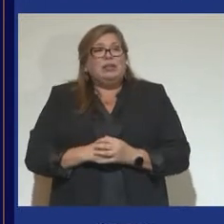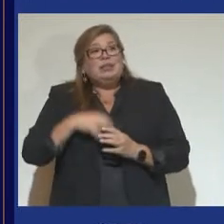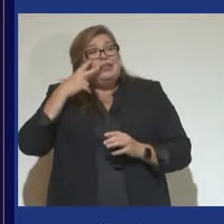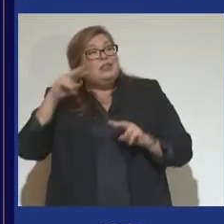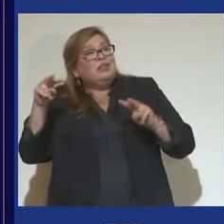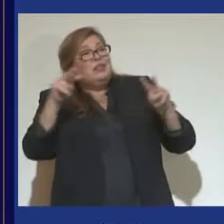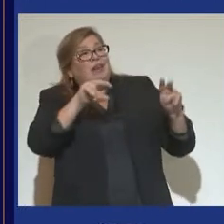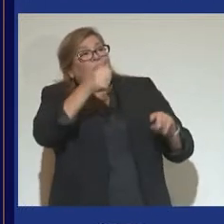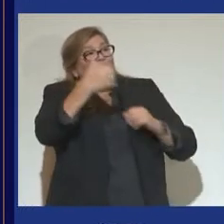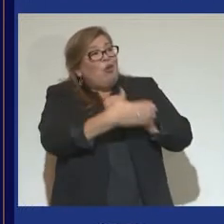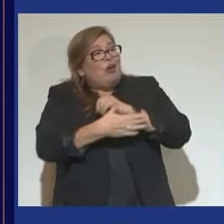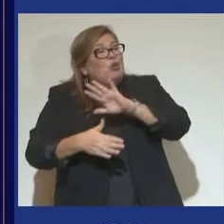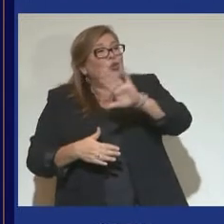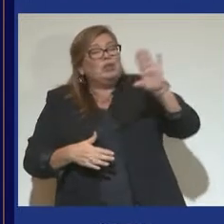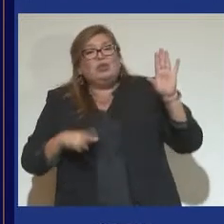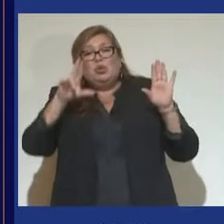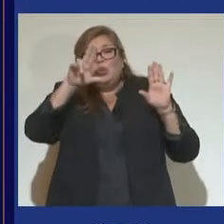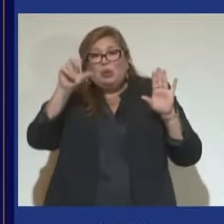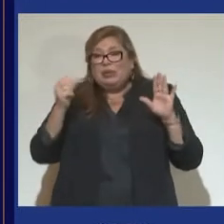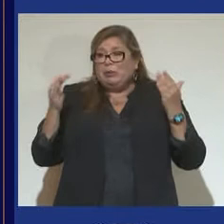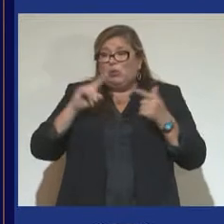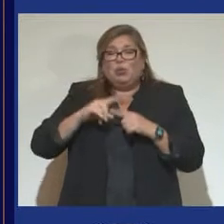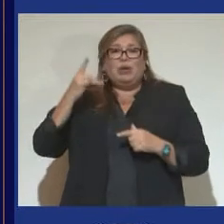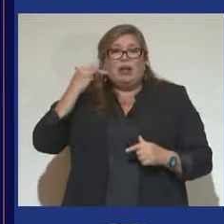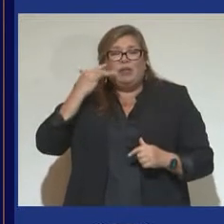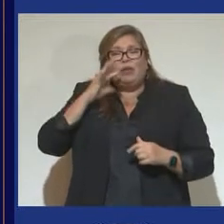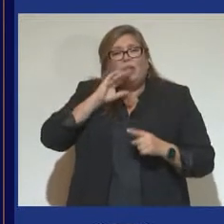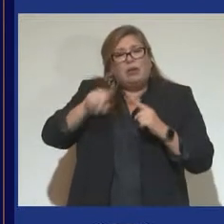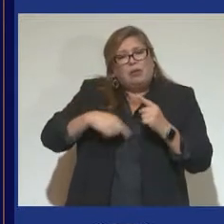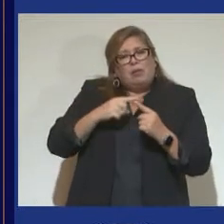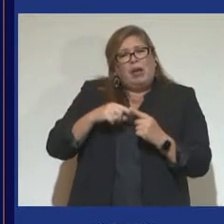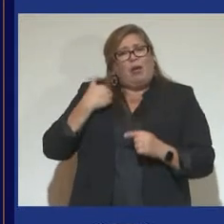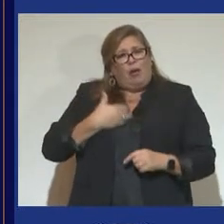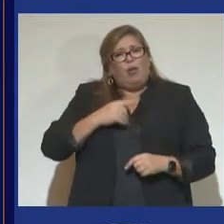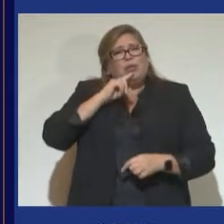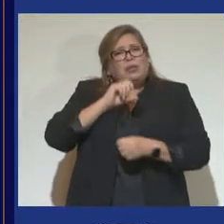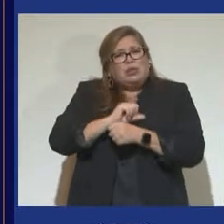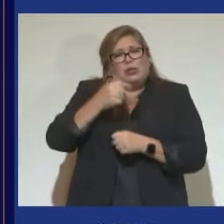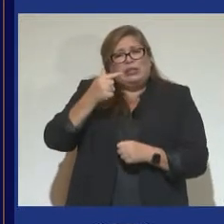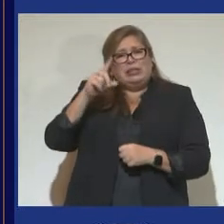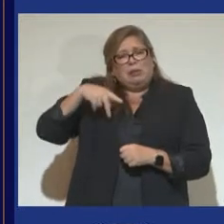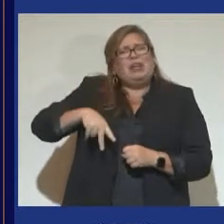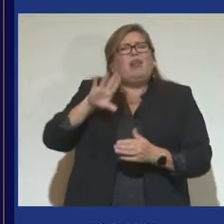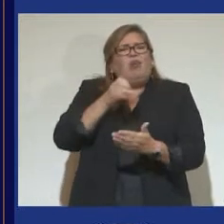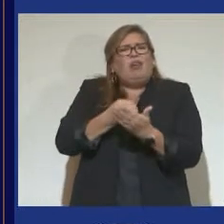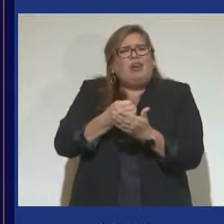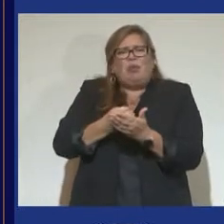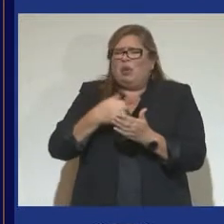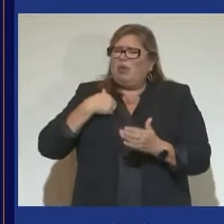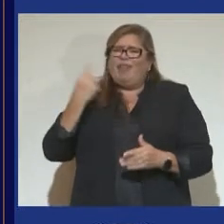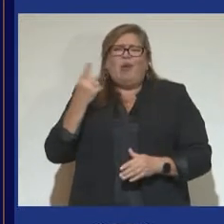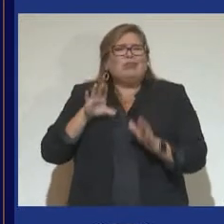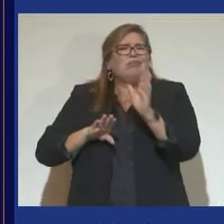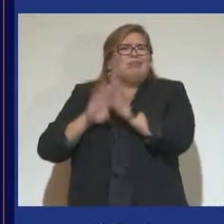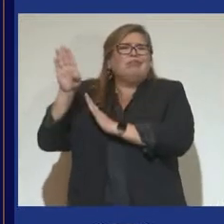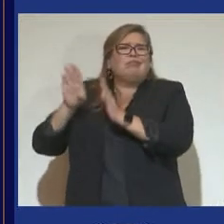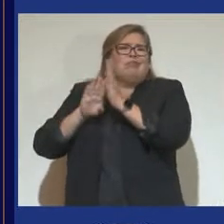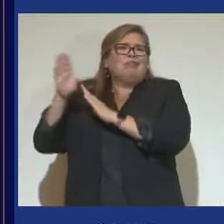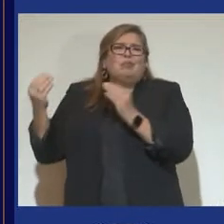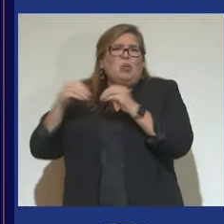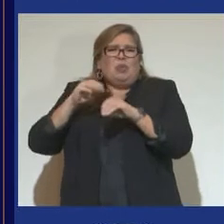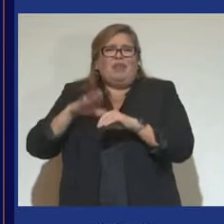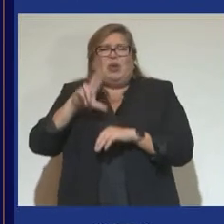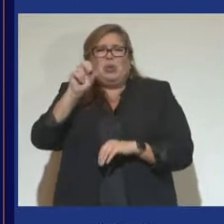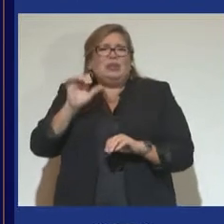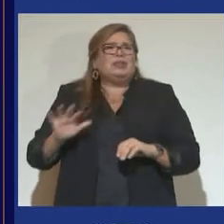en otra posición puede enviarlo aquí incluso comparados con el resto del país en cuanto a nuestro grupo territorial en nuestro